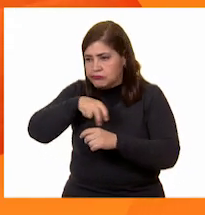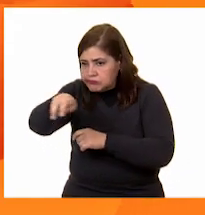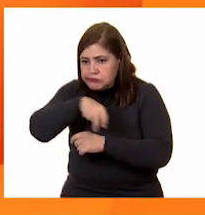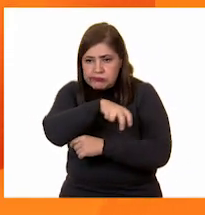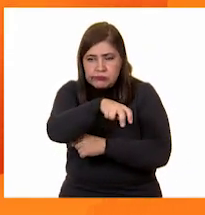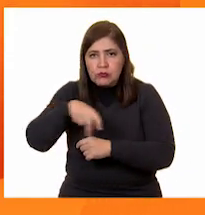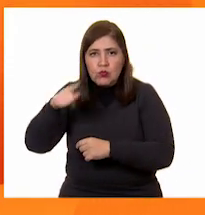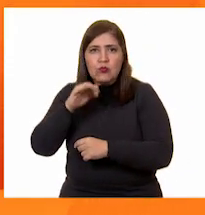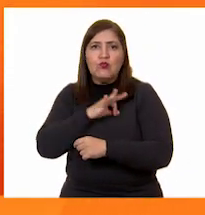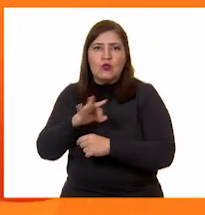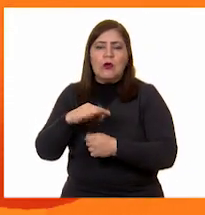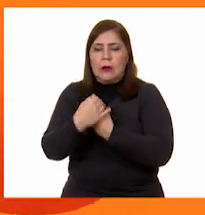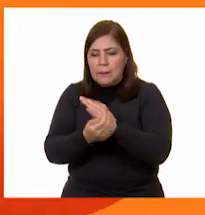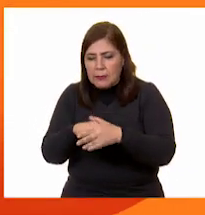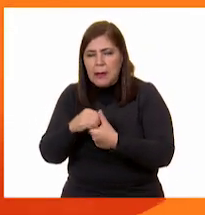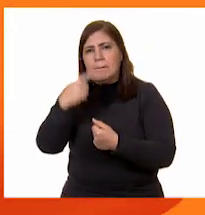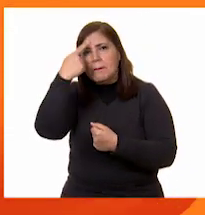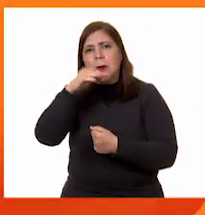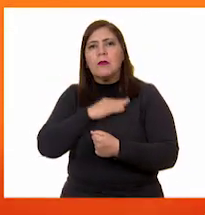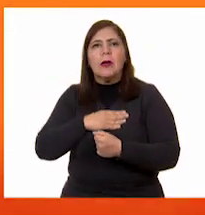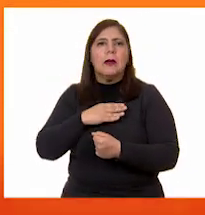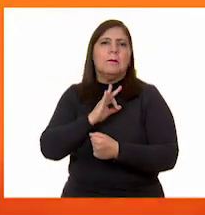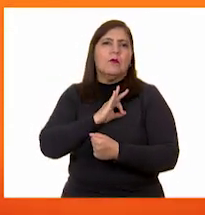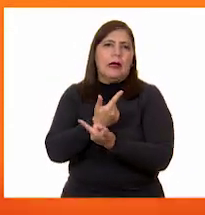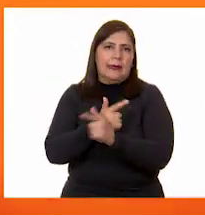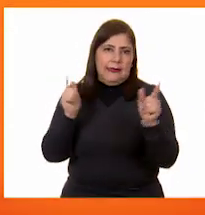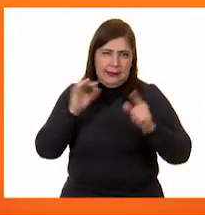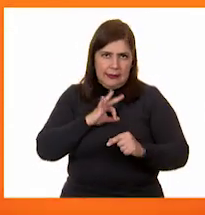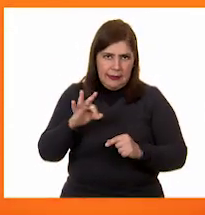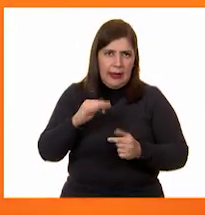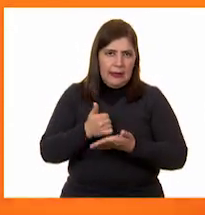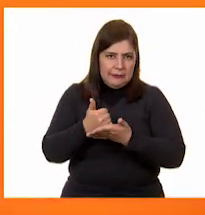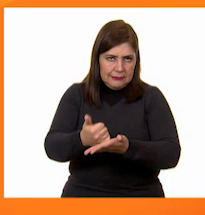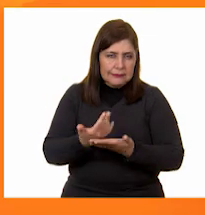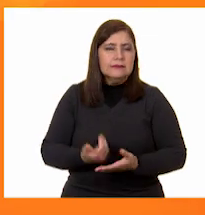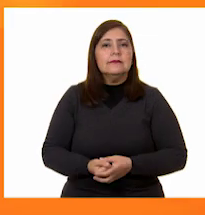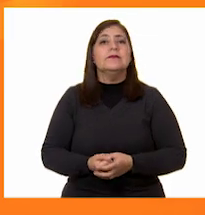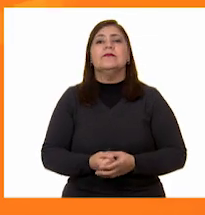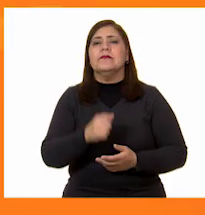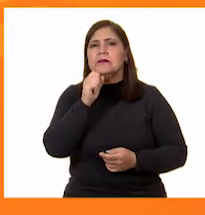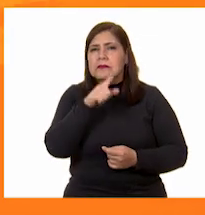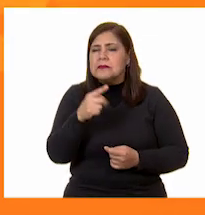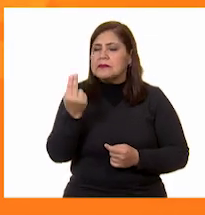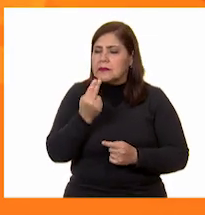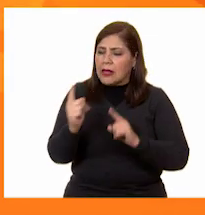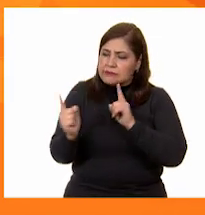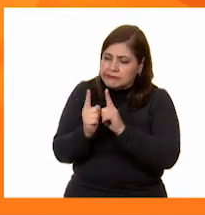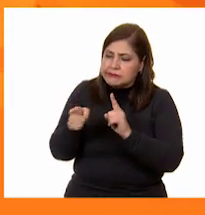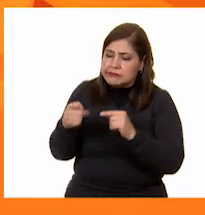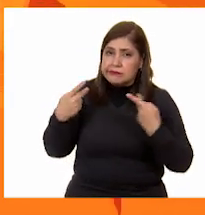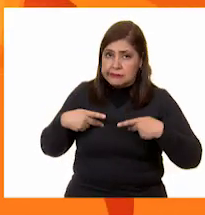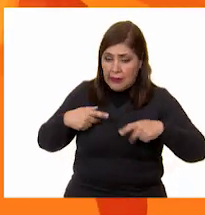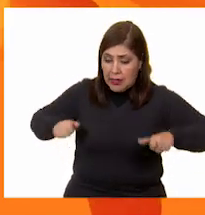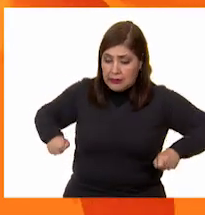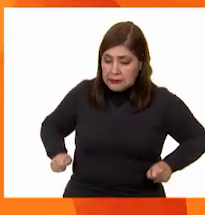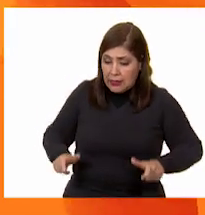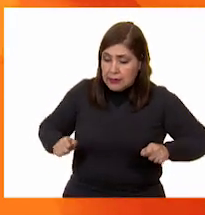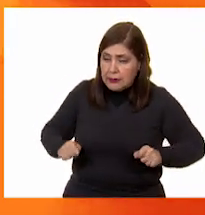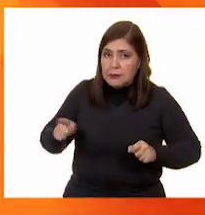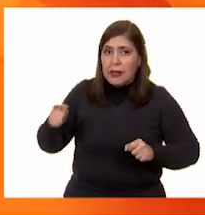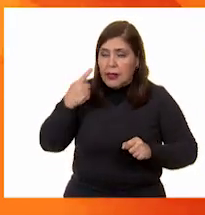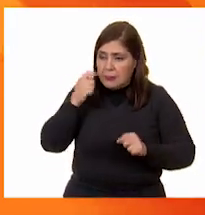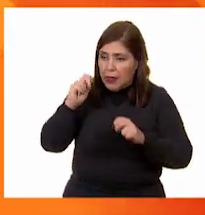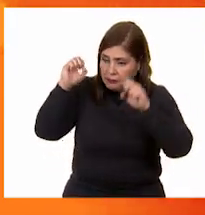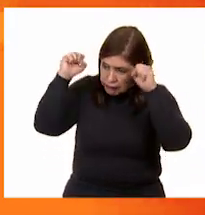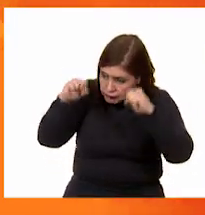cualquier espacio sanitario para su higiene. Establecer el diálogo con la persona usuaria de silla de ruedas a la misma altura